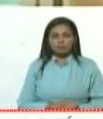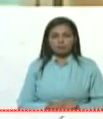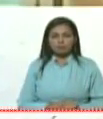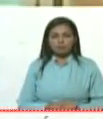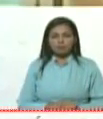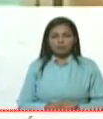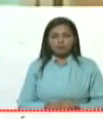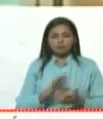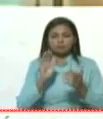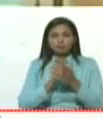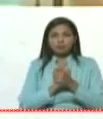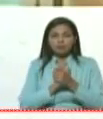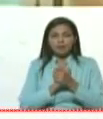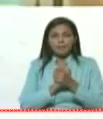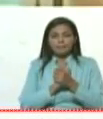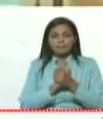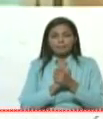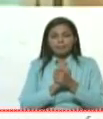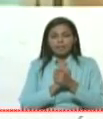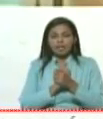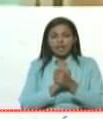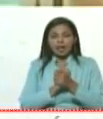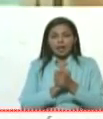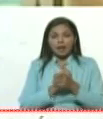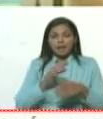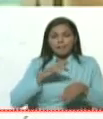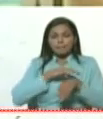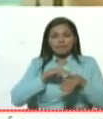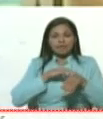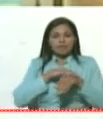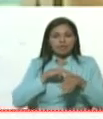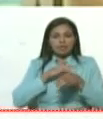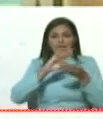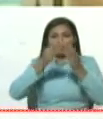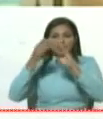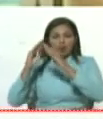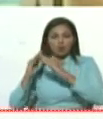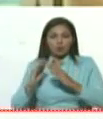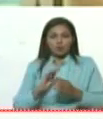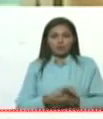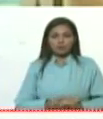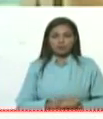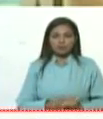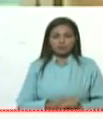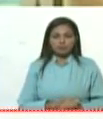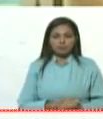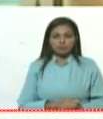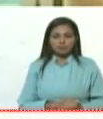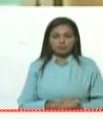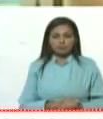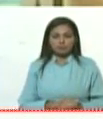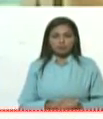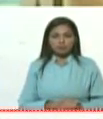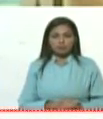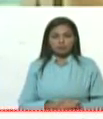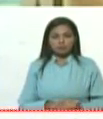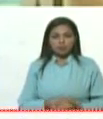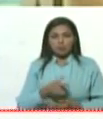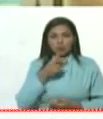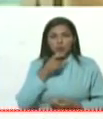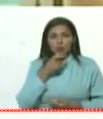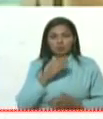Compañera Blanca Cao, ministra del Poder Popular para las comunas. Un comentario, por